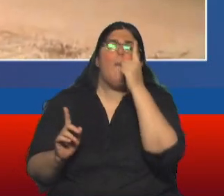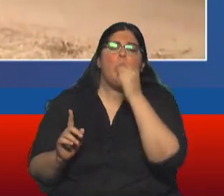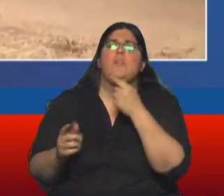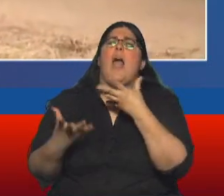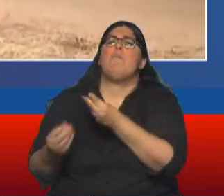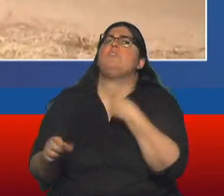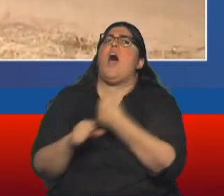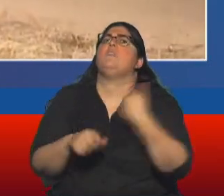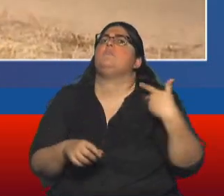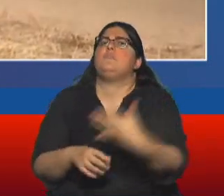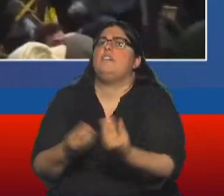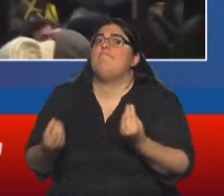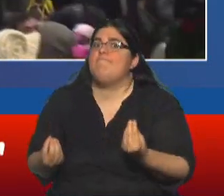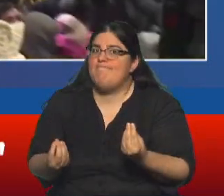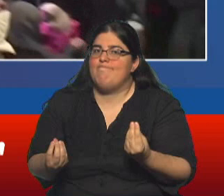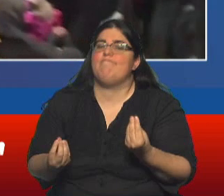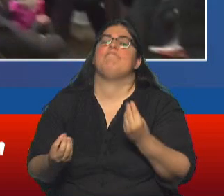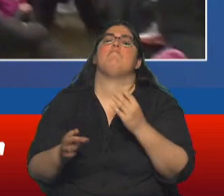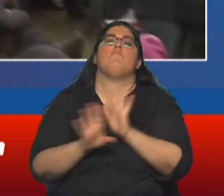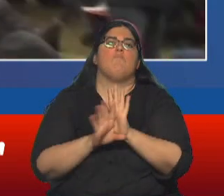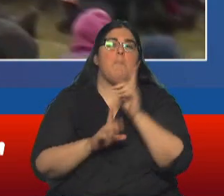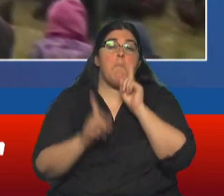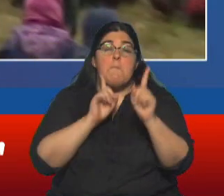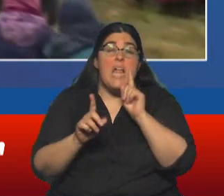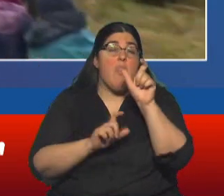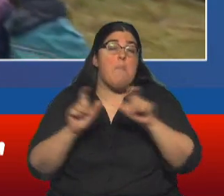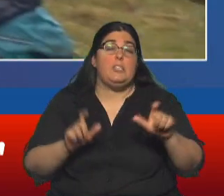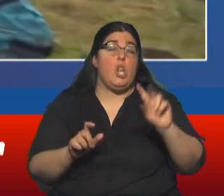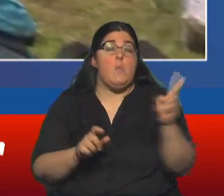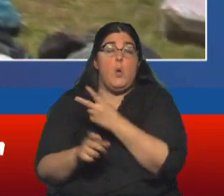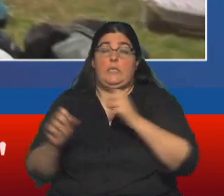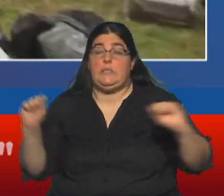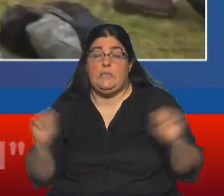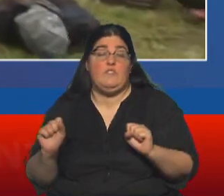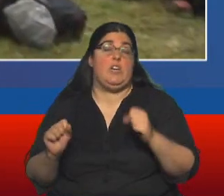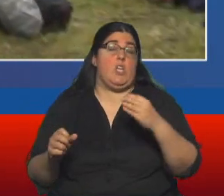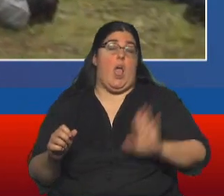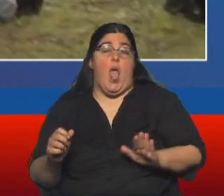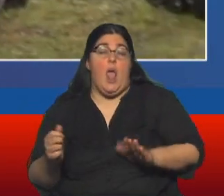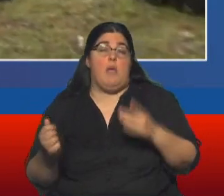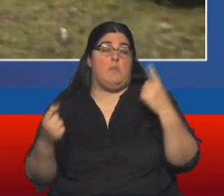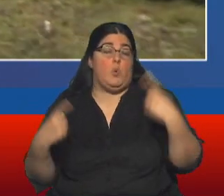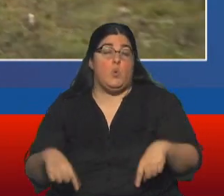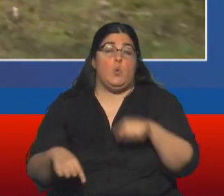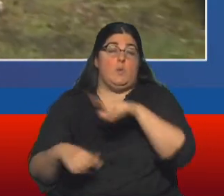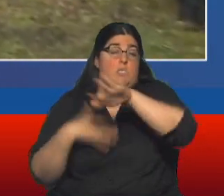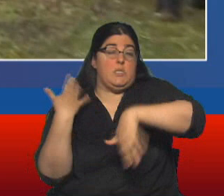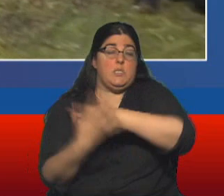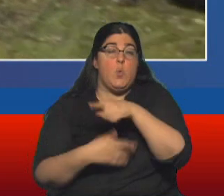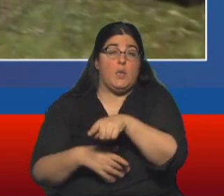con miles de personas en la frontera muriéndose de frío, muriéndose de hambre, en el medio de esta situación